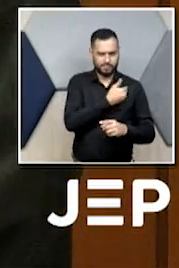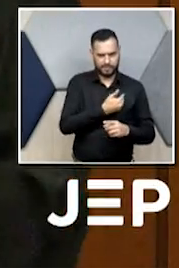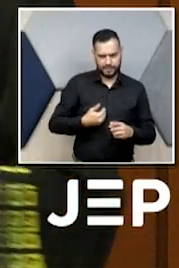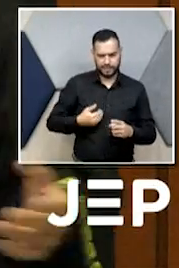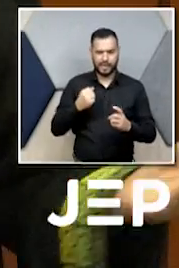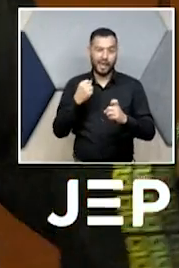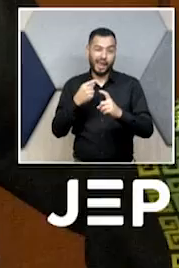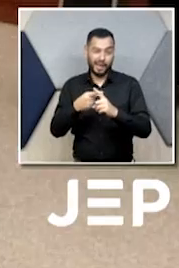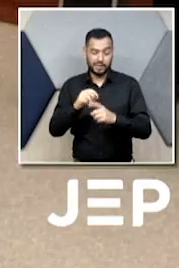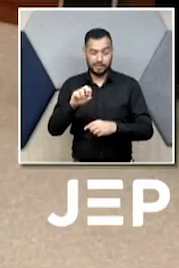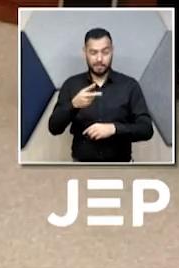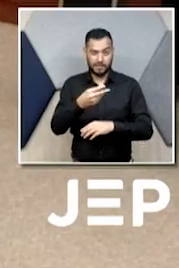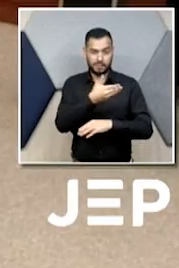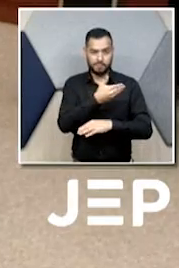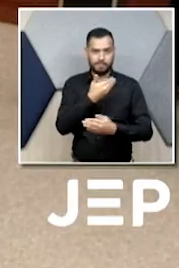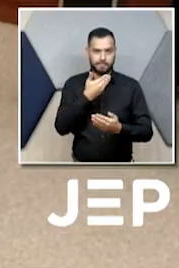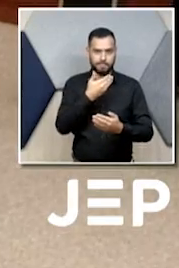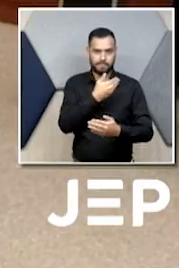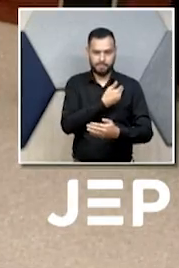gracias.